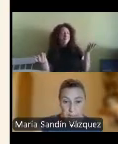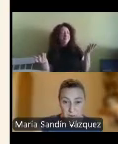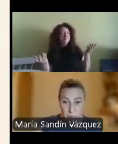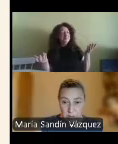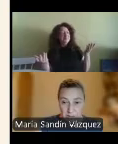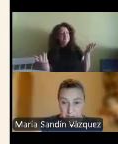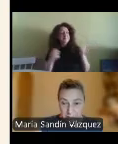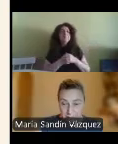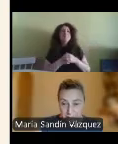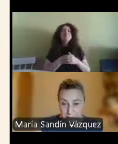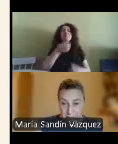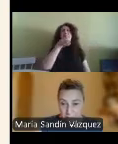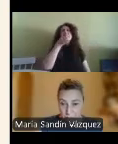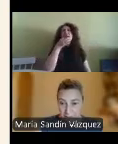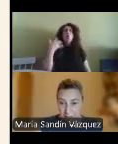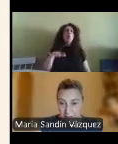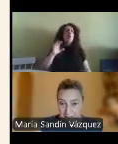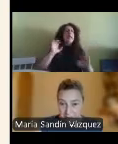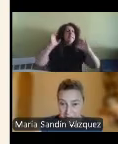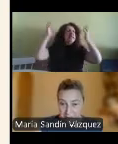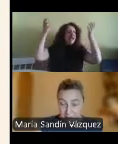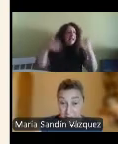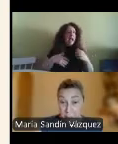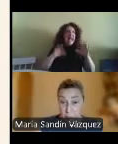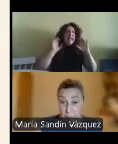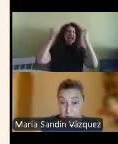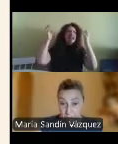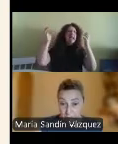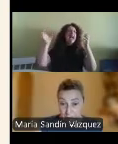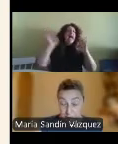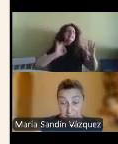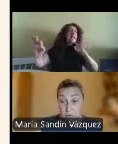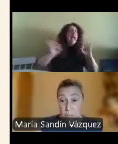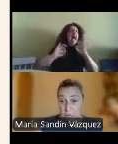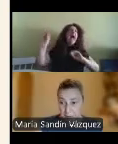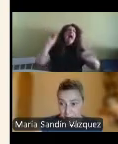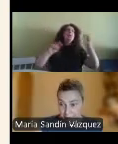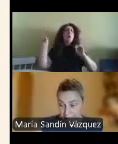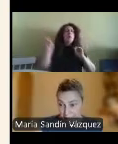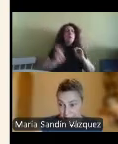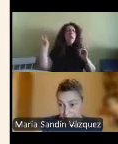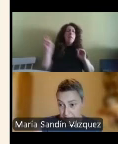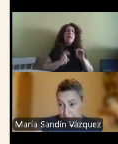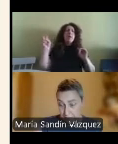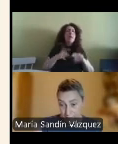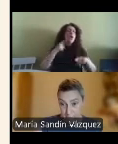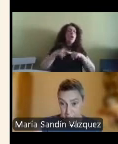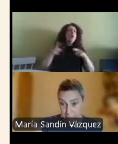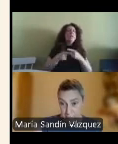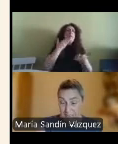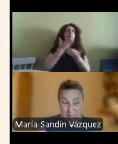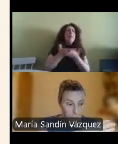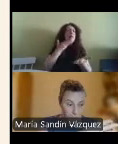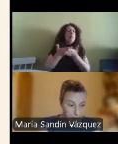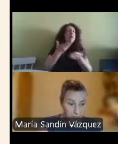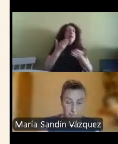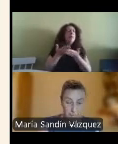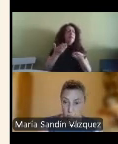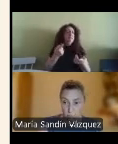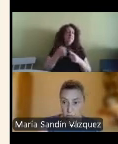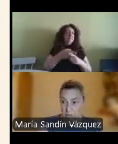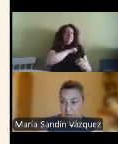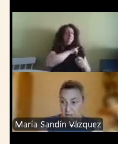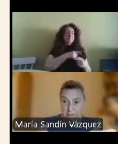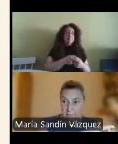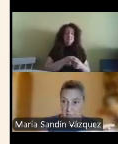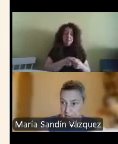Otro discurso, es que son unas histéricas, es que son unas teatreras, es que vienen por cualquier cosa, es que son muy demandantes. Cosas que hay